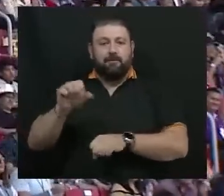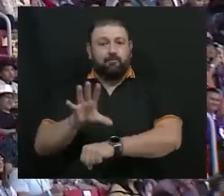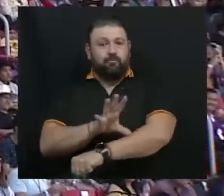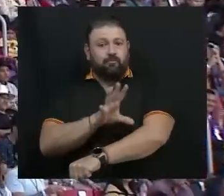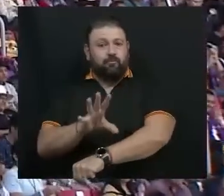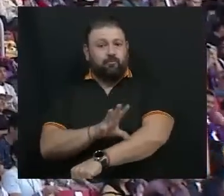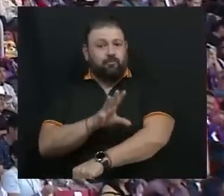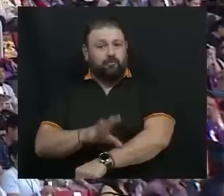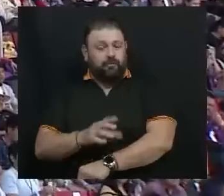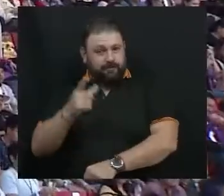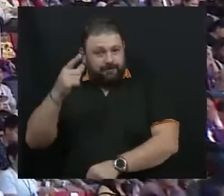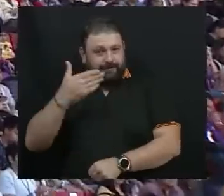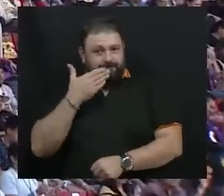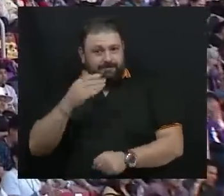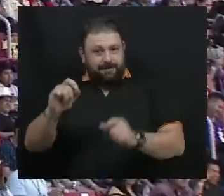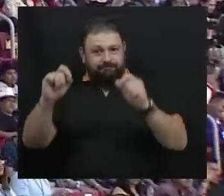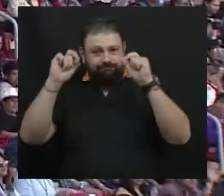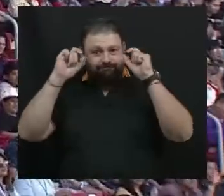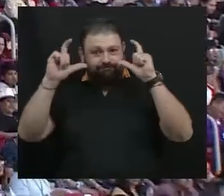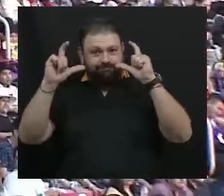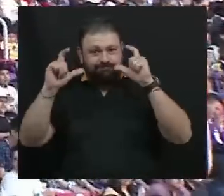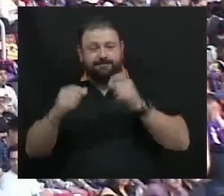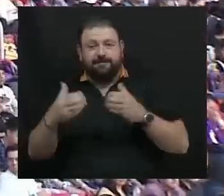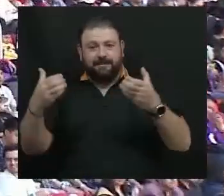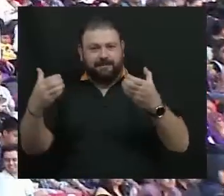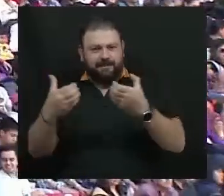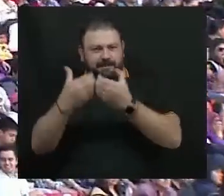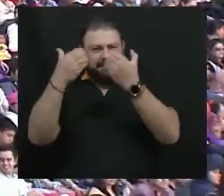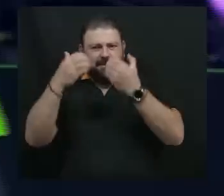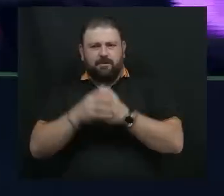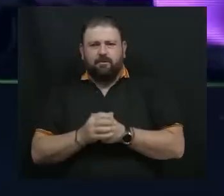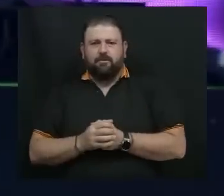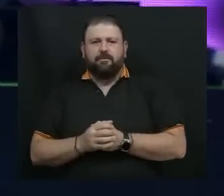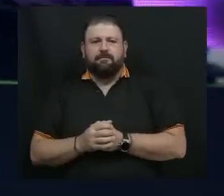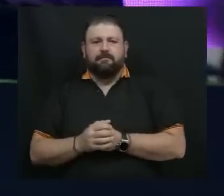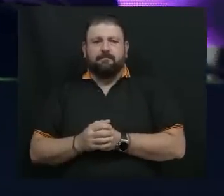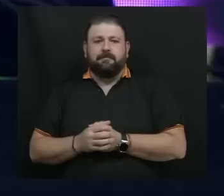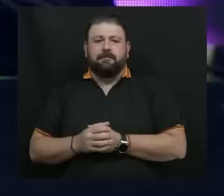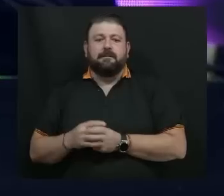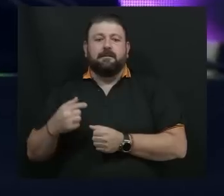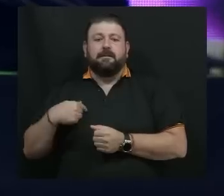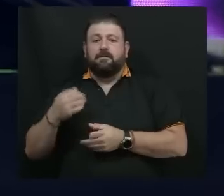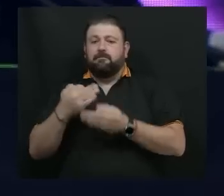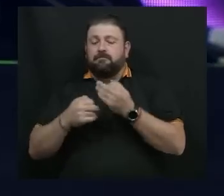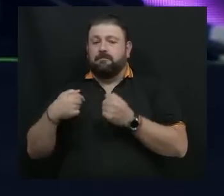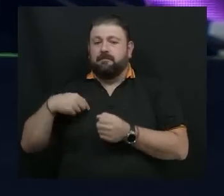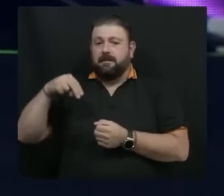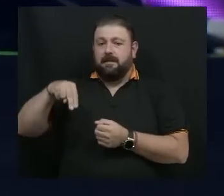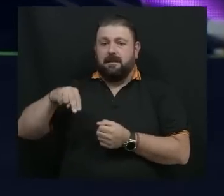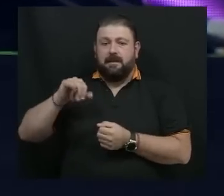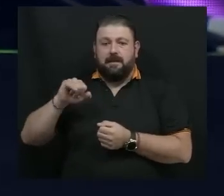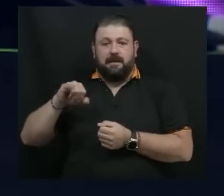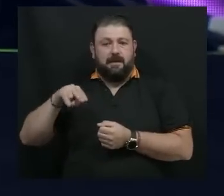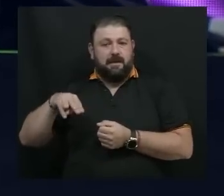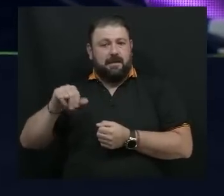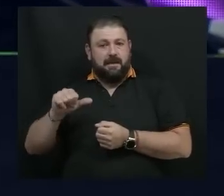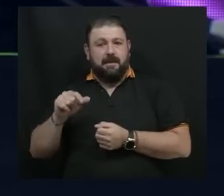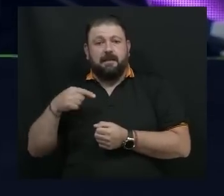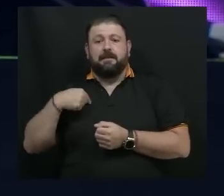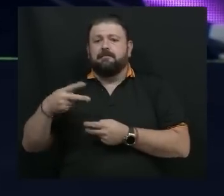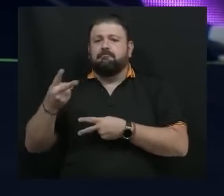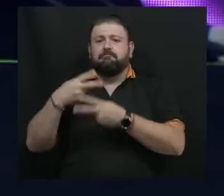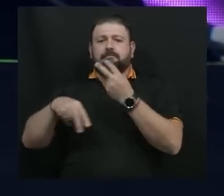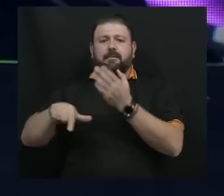Bien, salud. Bueno, yo soy Nina Calimán Galvis. ¿Vengo de dónde? Vengo de Colombia.